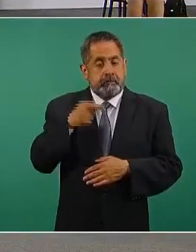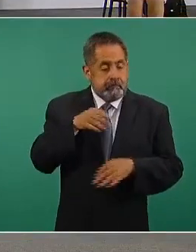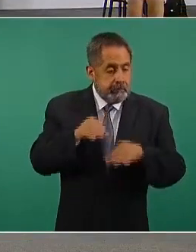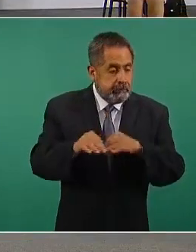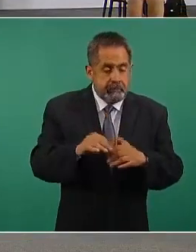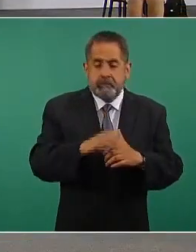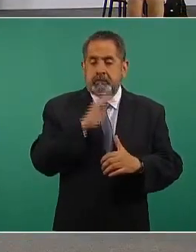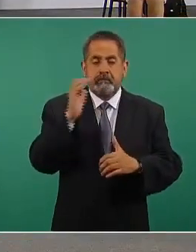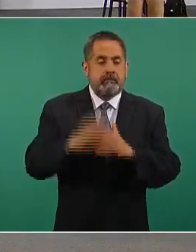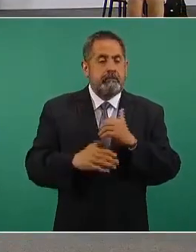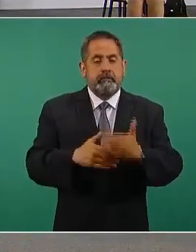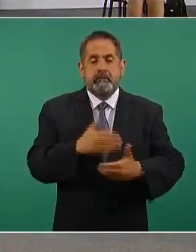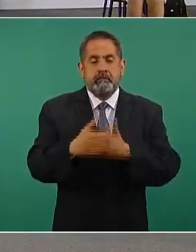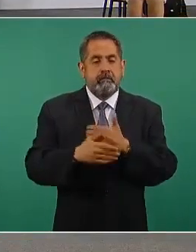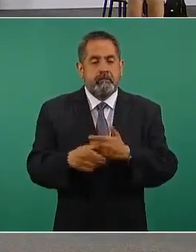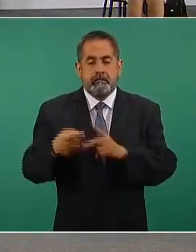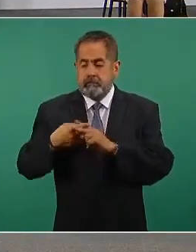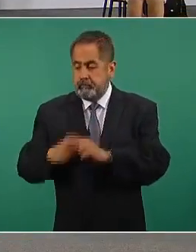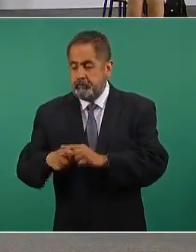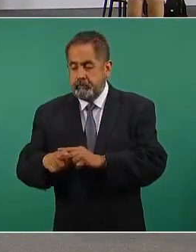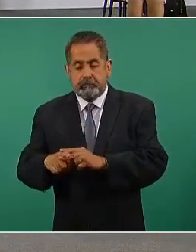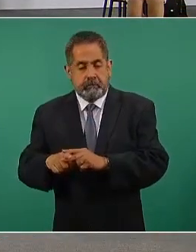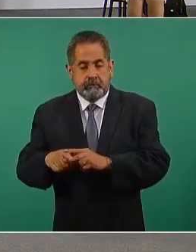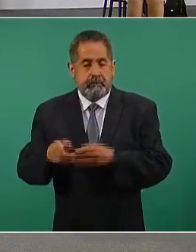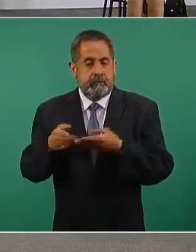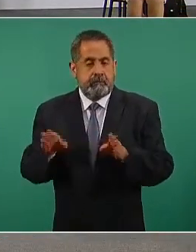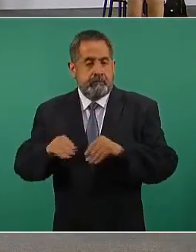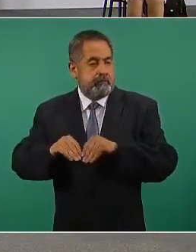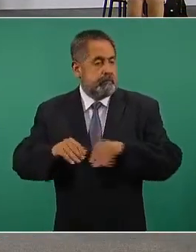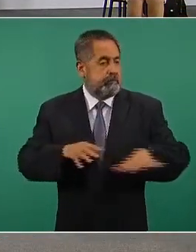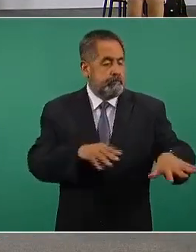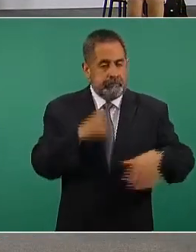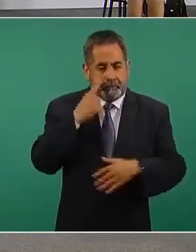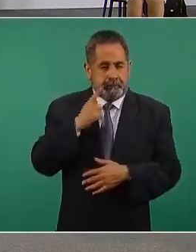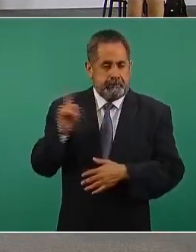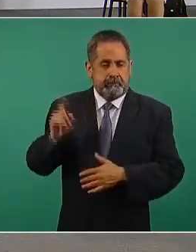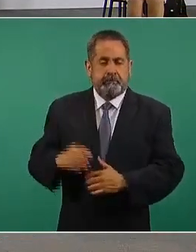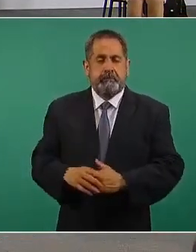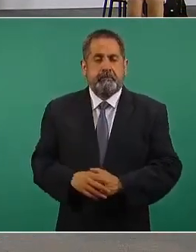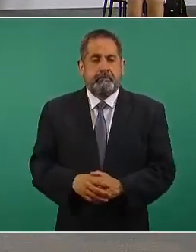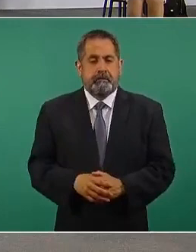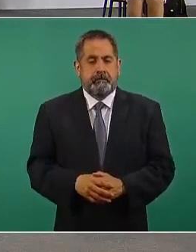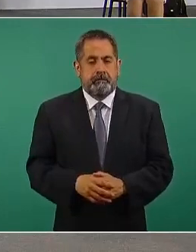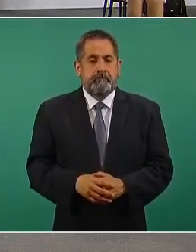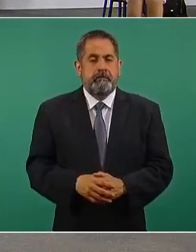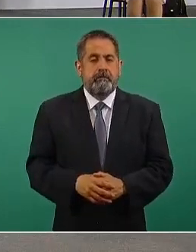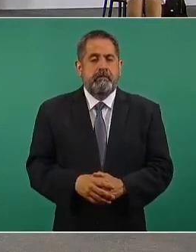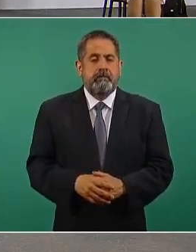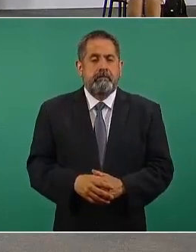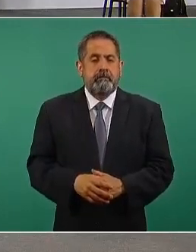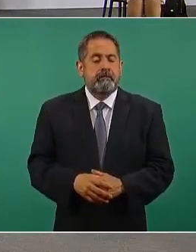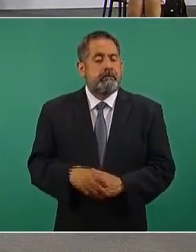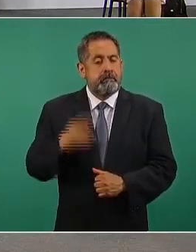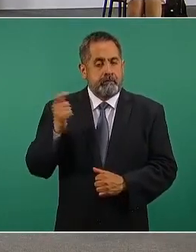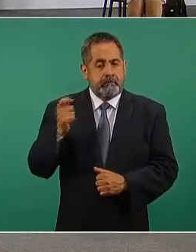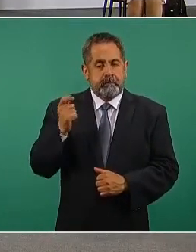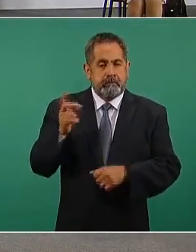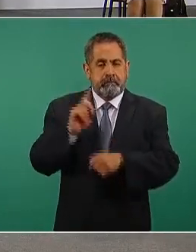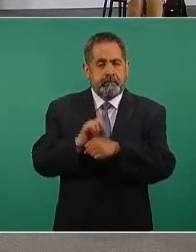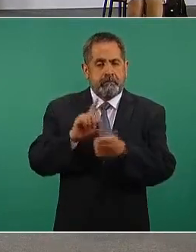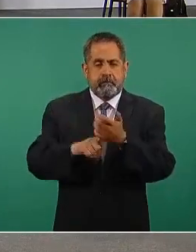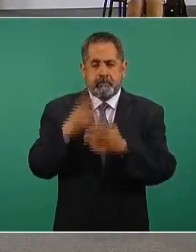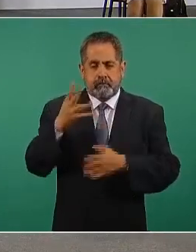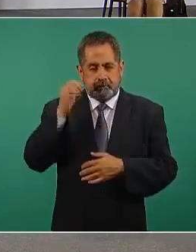la emergencia, inicia el ducto Tuxpan-Azcapotzalco. Adelante, por favor. Aquí vemos la corrida de diablo instrumentado el día 4 de